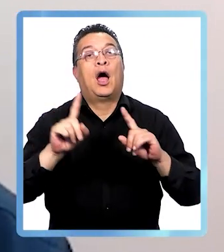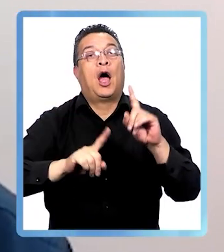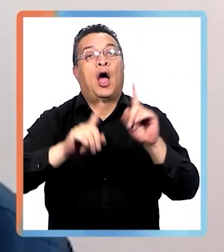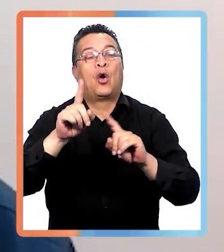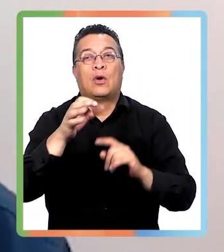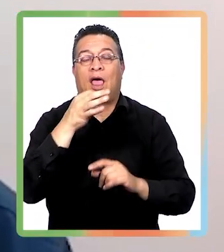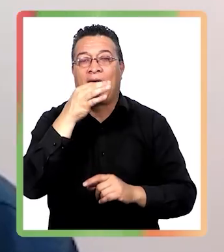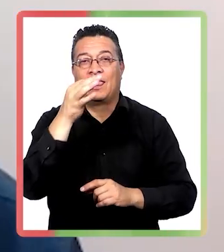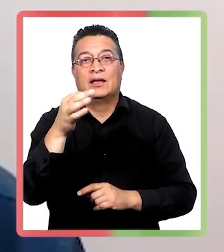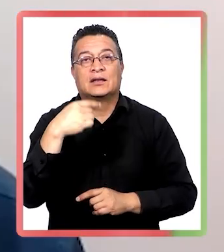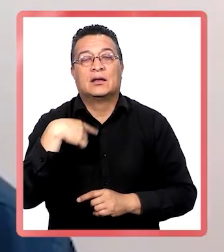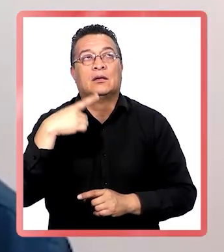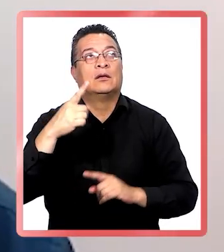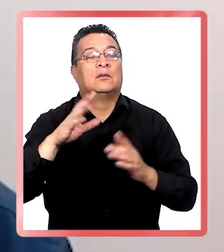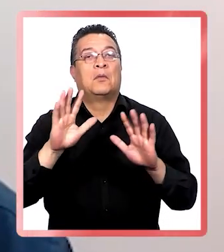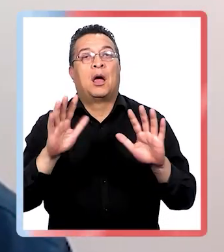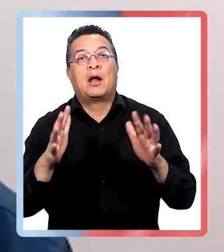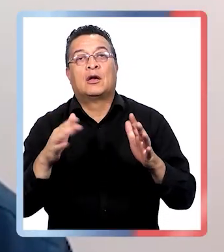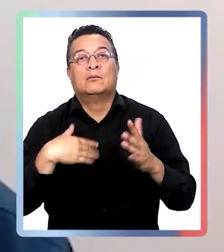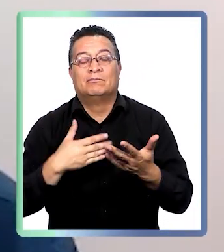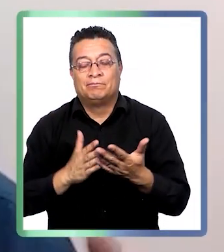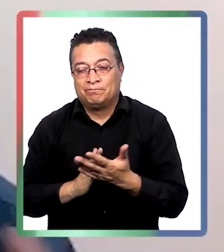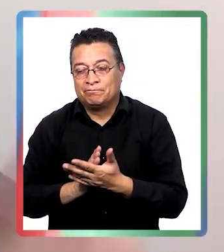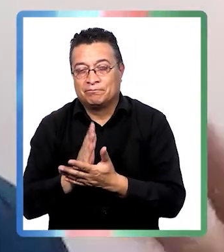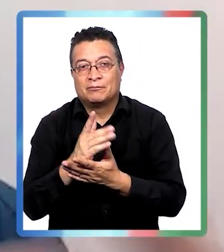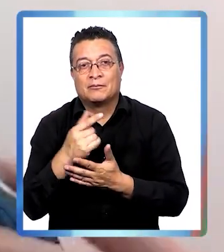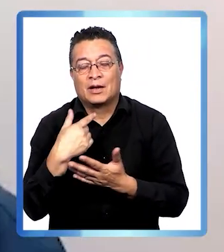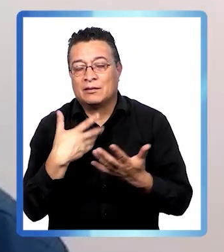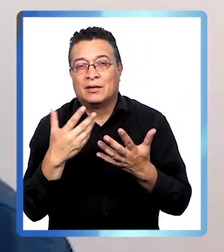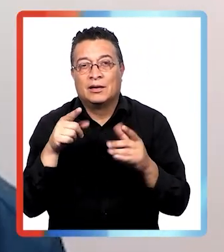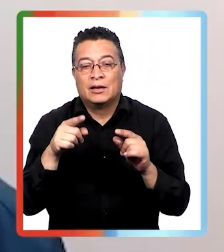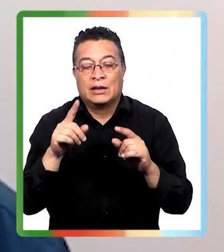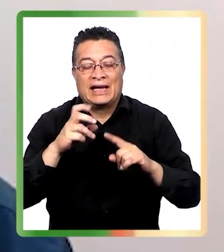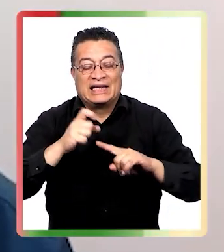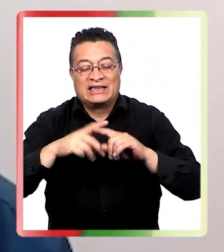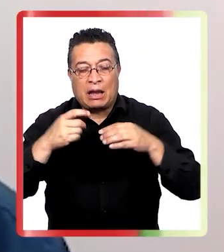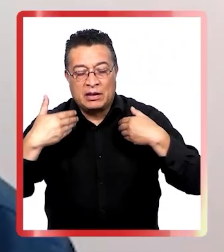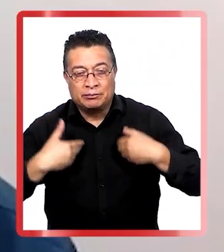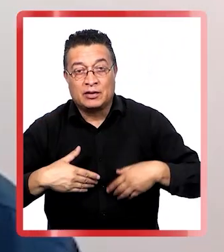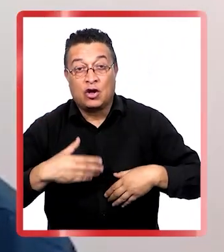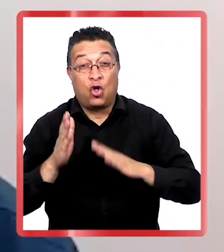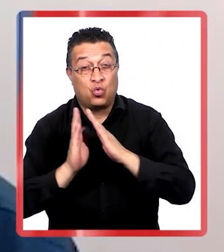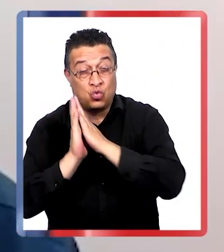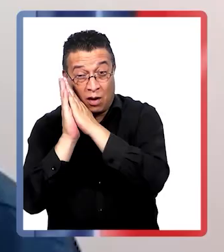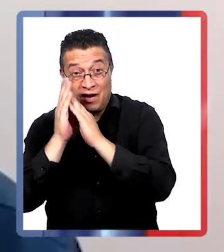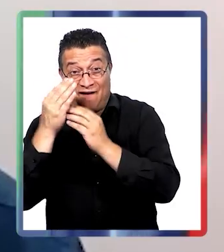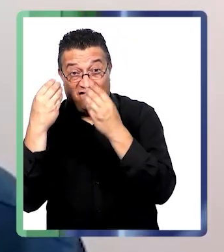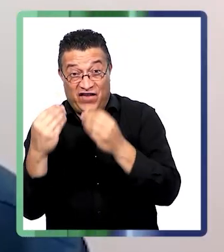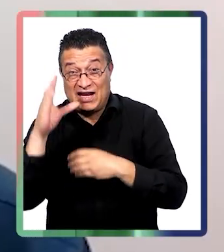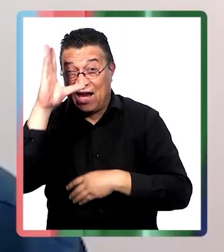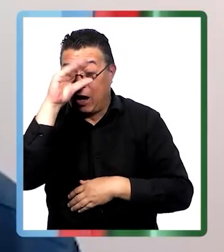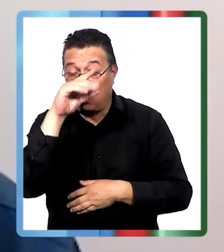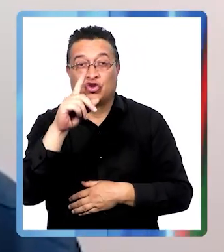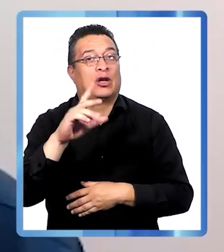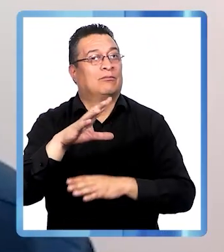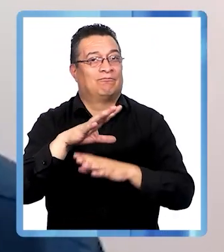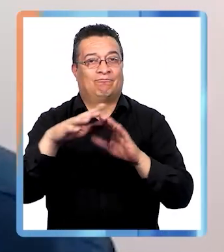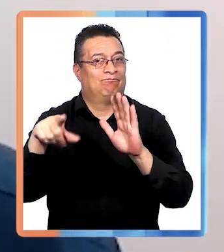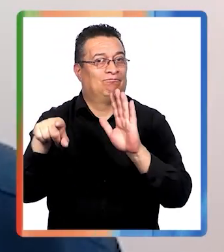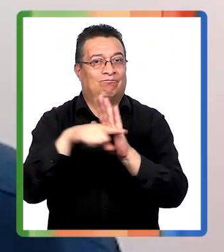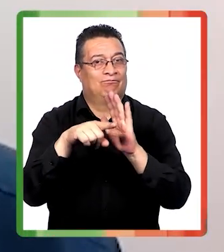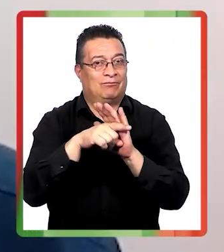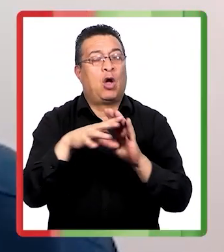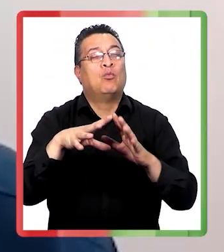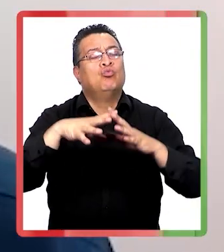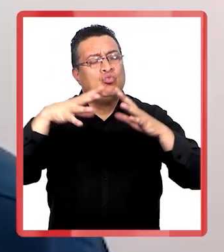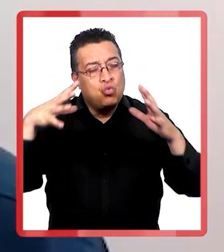concentración. Mucha gente viene a la consulta porque está pensando que tal vez estamos partiendo por el Alzheimer, pero no dormir bien en la noche es un proceso